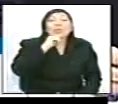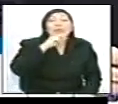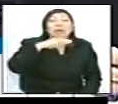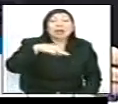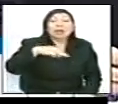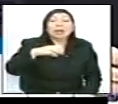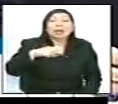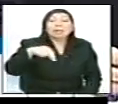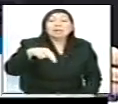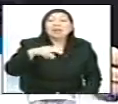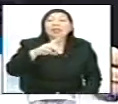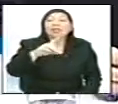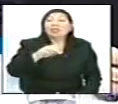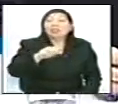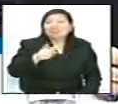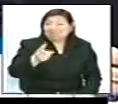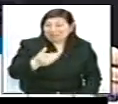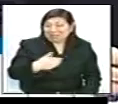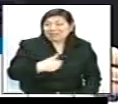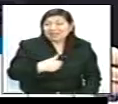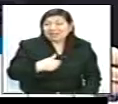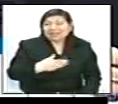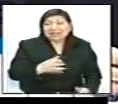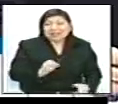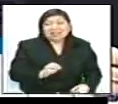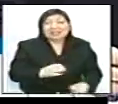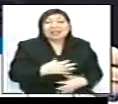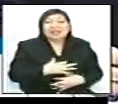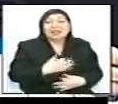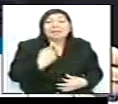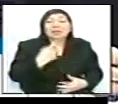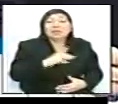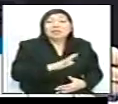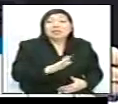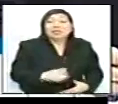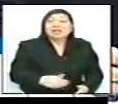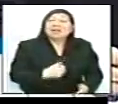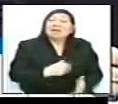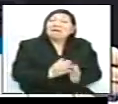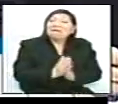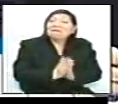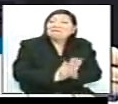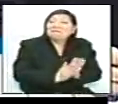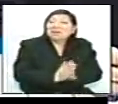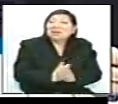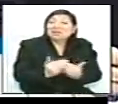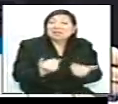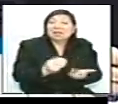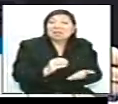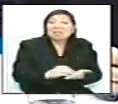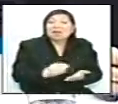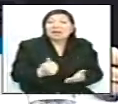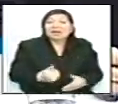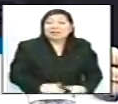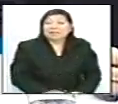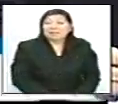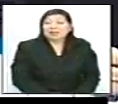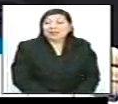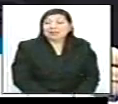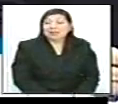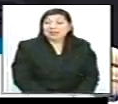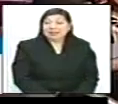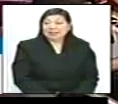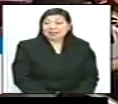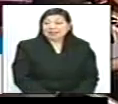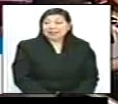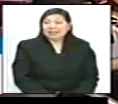acá el señor Marco Arana tiene pues ese interés, por eso tanto afán en que esto sea lo más rápido posible. Gracias, presidenta. Gracias,